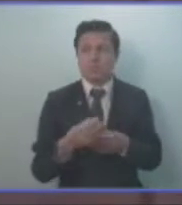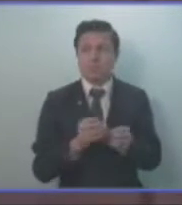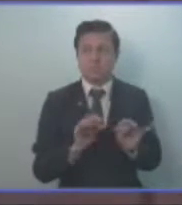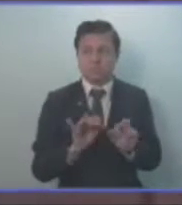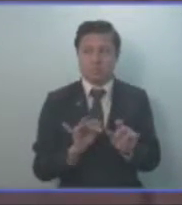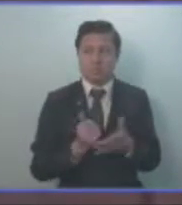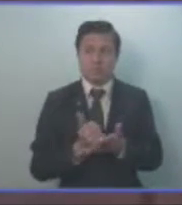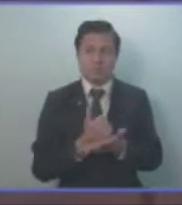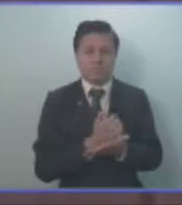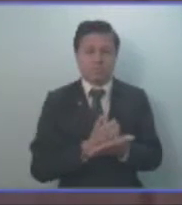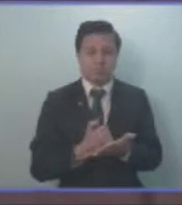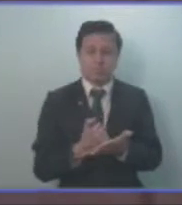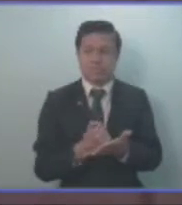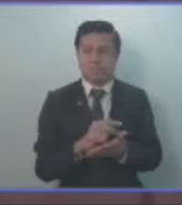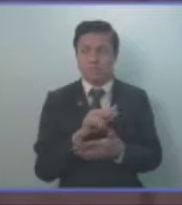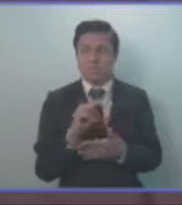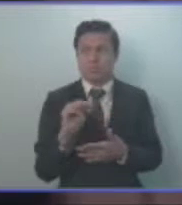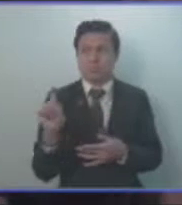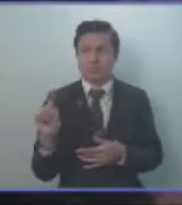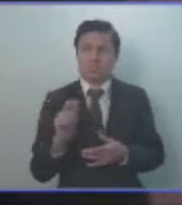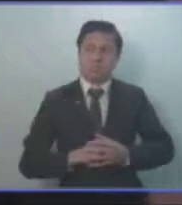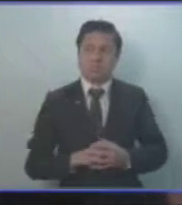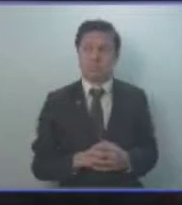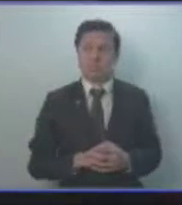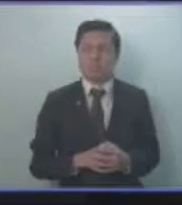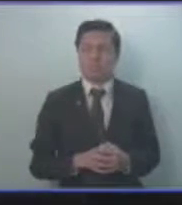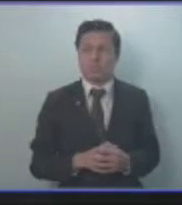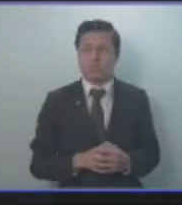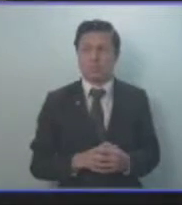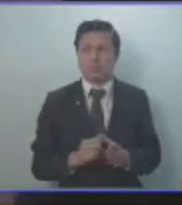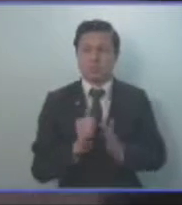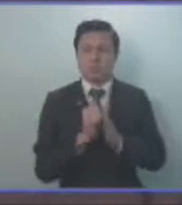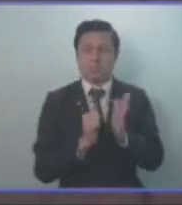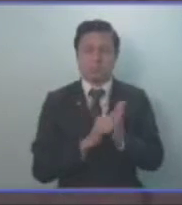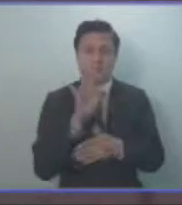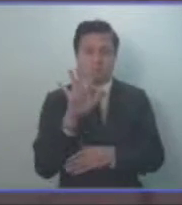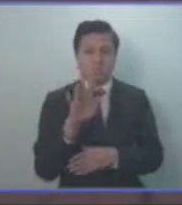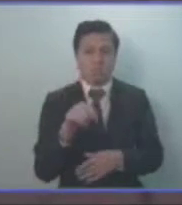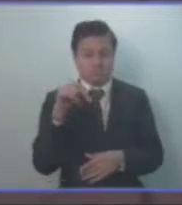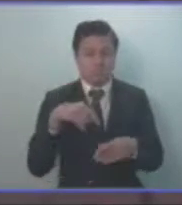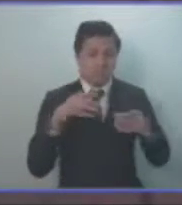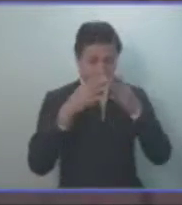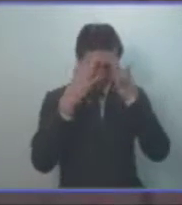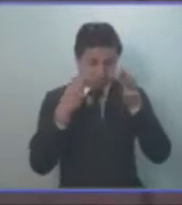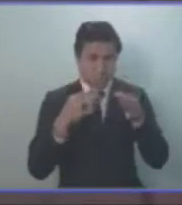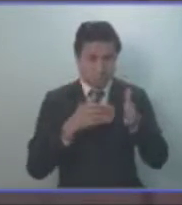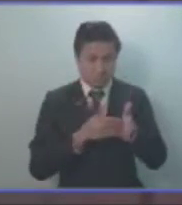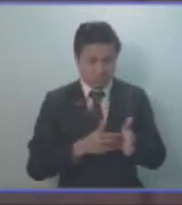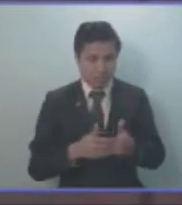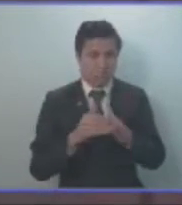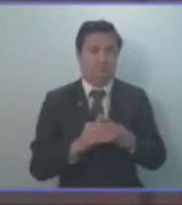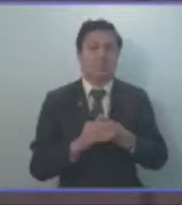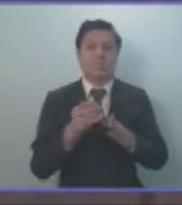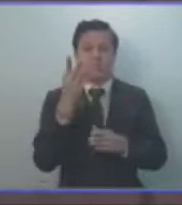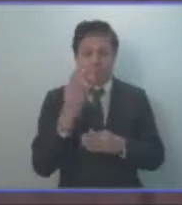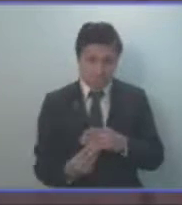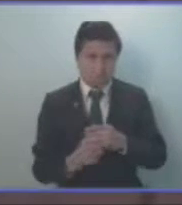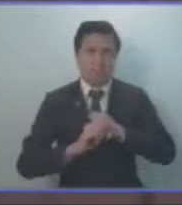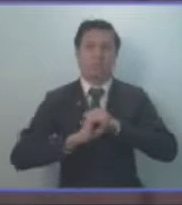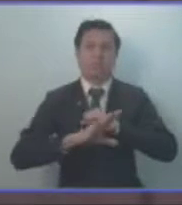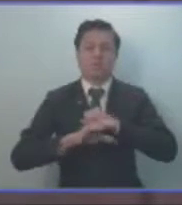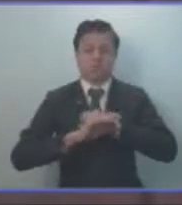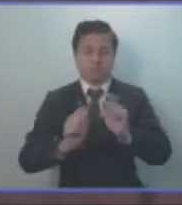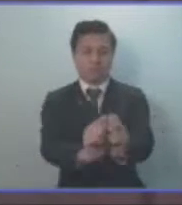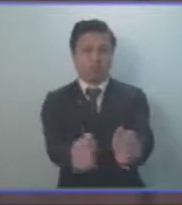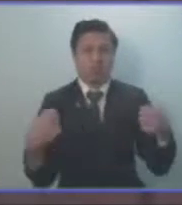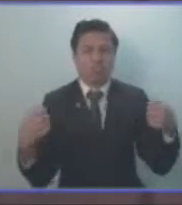de colecturía del Viceministerio de Transporte. Artículo 5. El presente decreto entrará en vigencia el día de su publicación